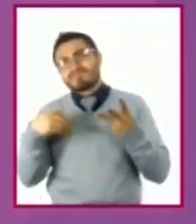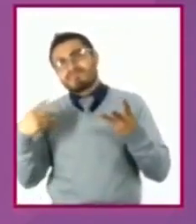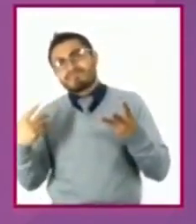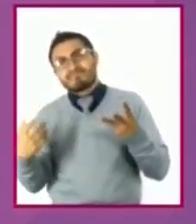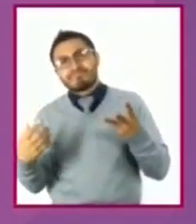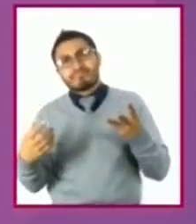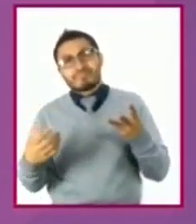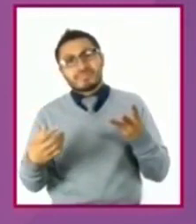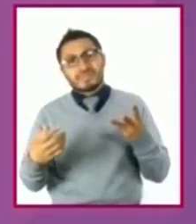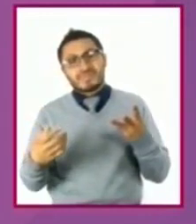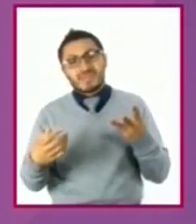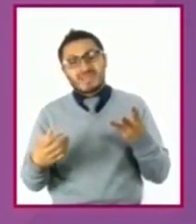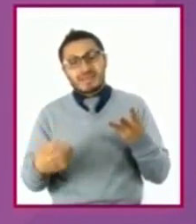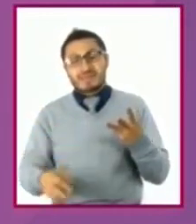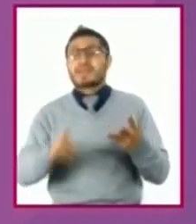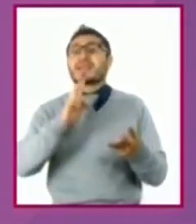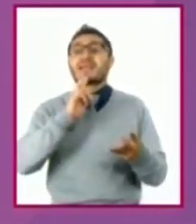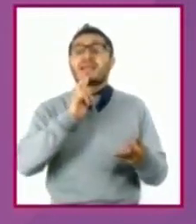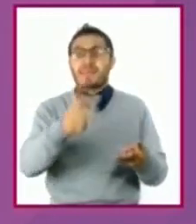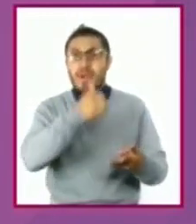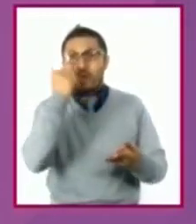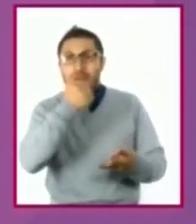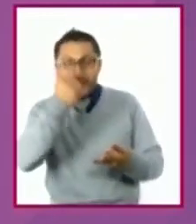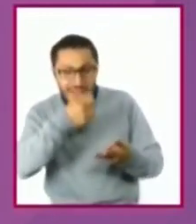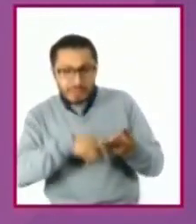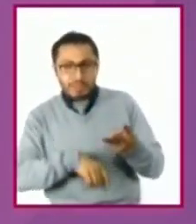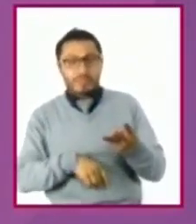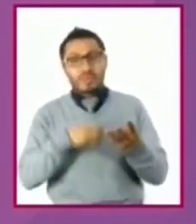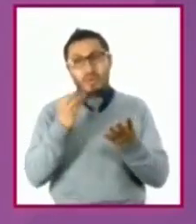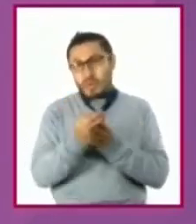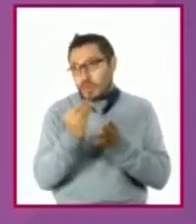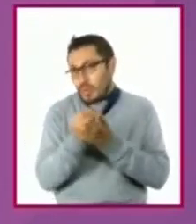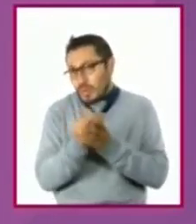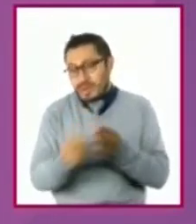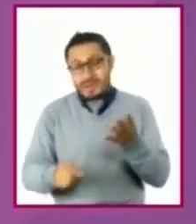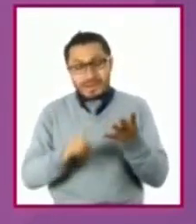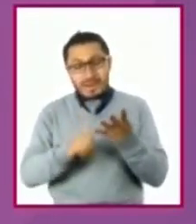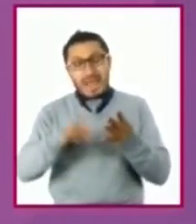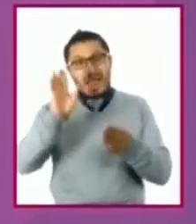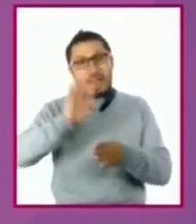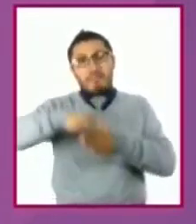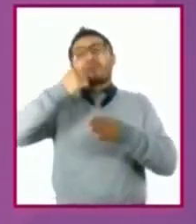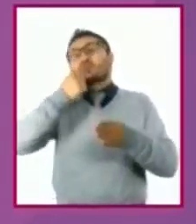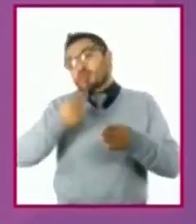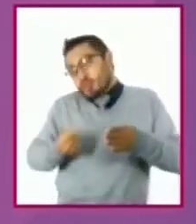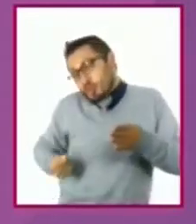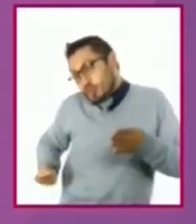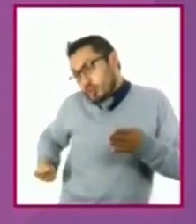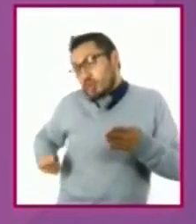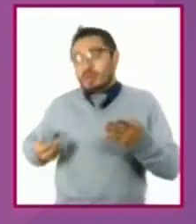el mejor de la clase y el más pequeño de la clase.